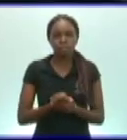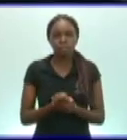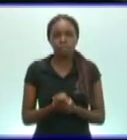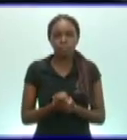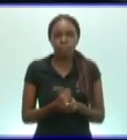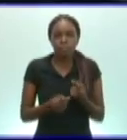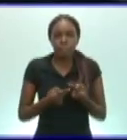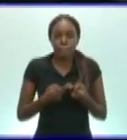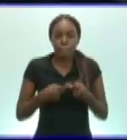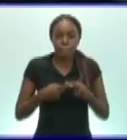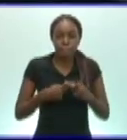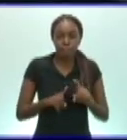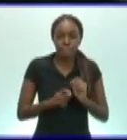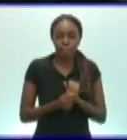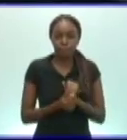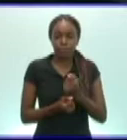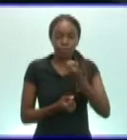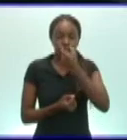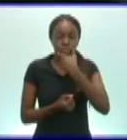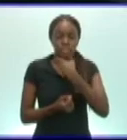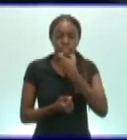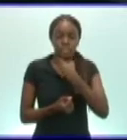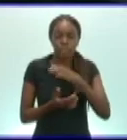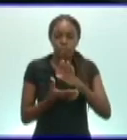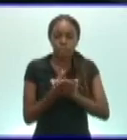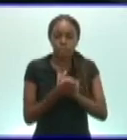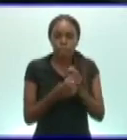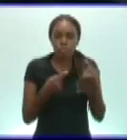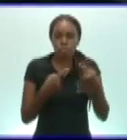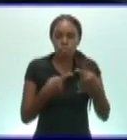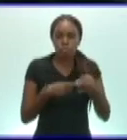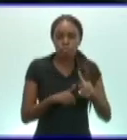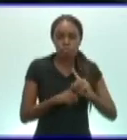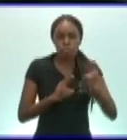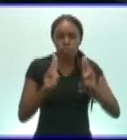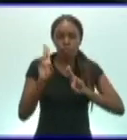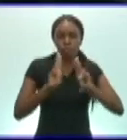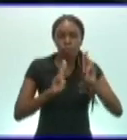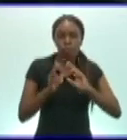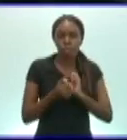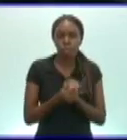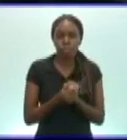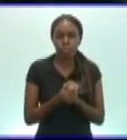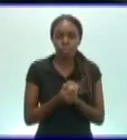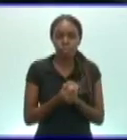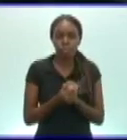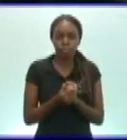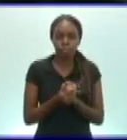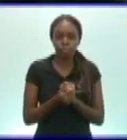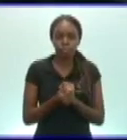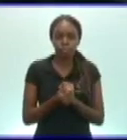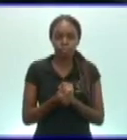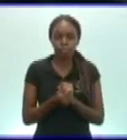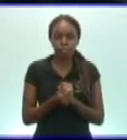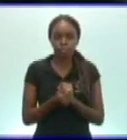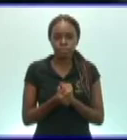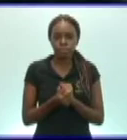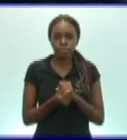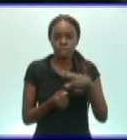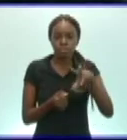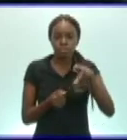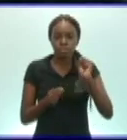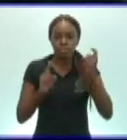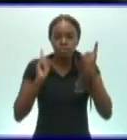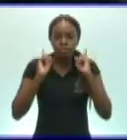Pero Céspedes y sus amigos no están de acuerdo y al fin y al cabo, en una nueva reunión